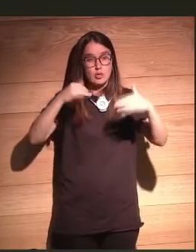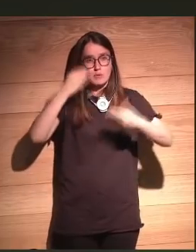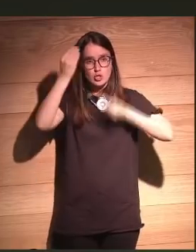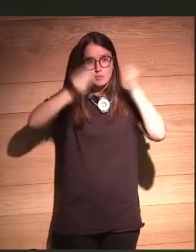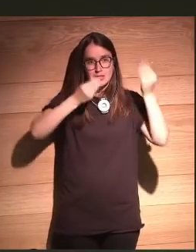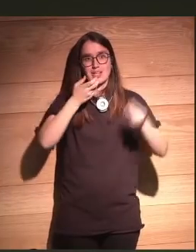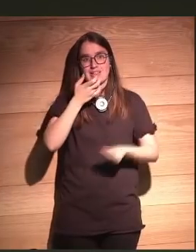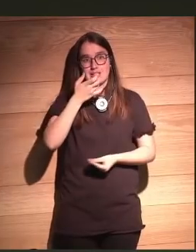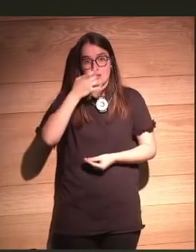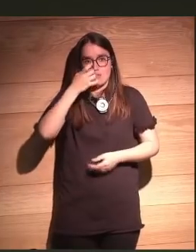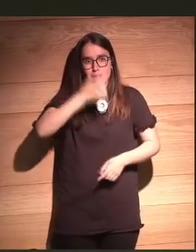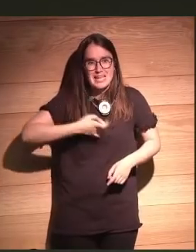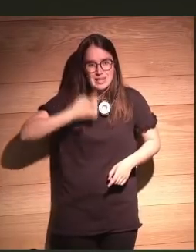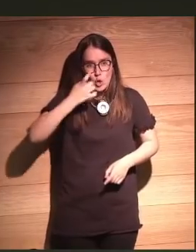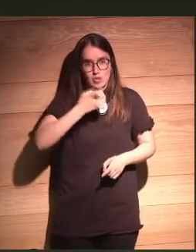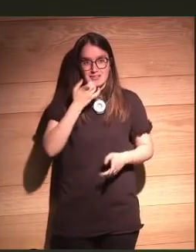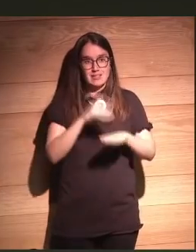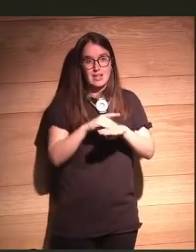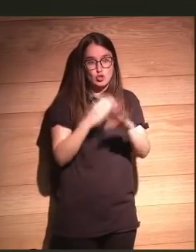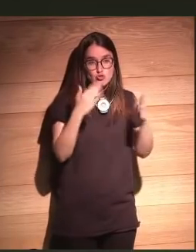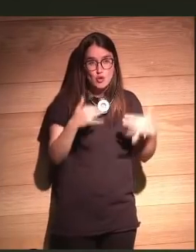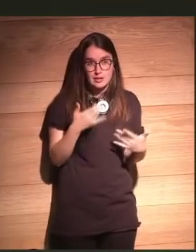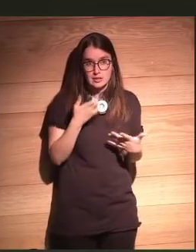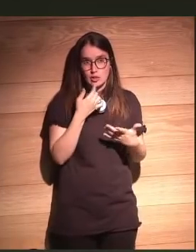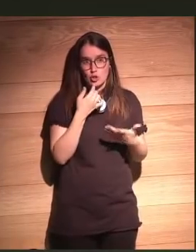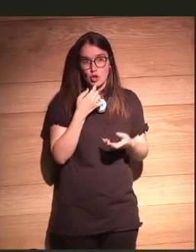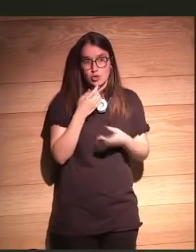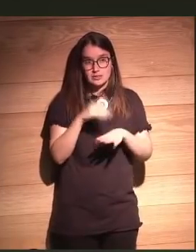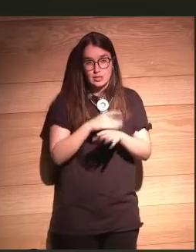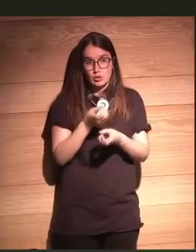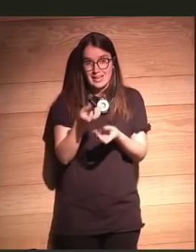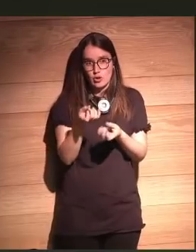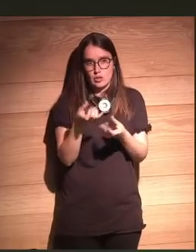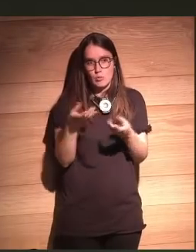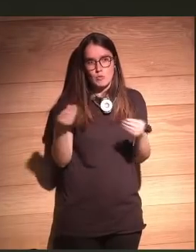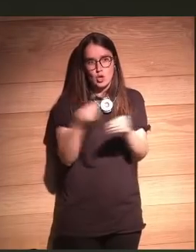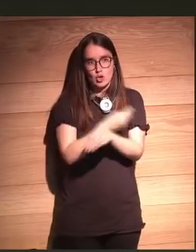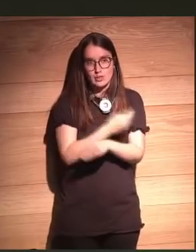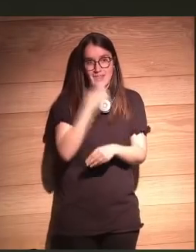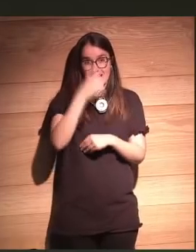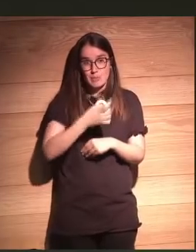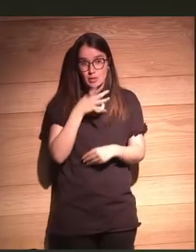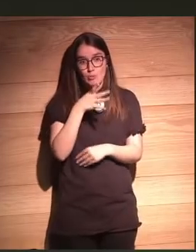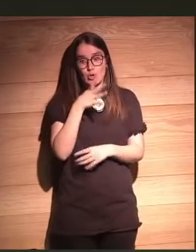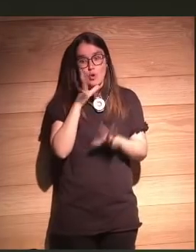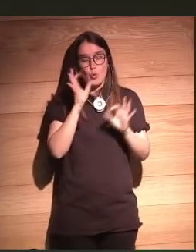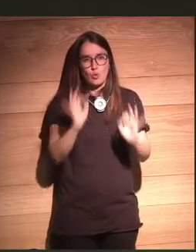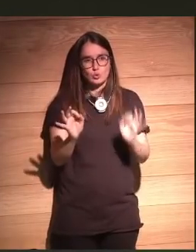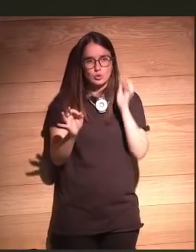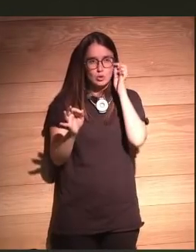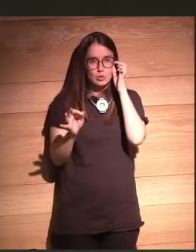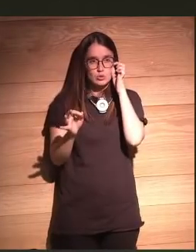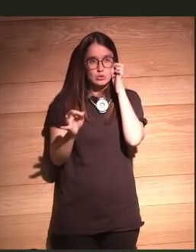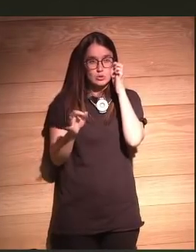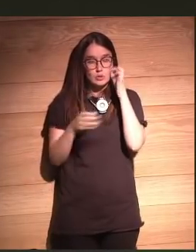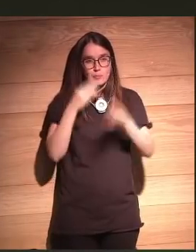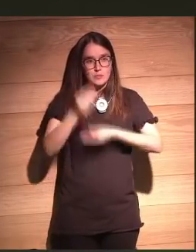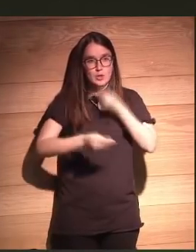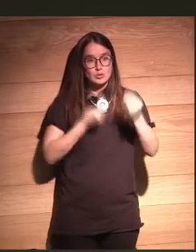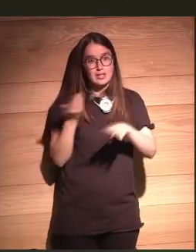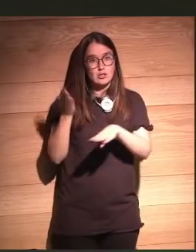creo que sí que es un mito y que mientras no estén los datos, de hecho, estos datos que he puesto ahora a mesa contradicen un poco el mito, porque es precisamente lo que utilizan